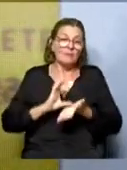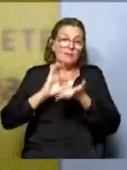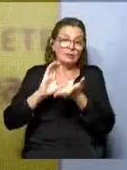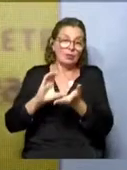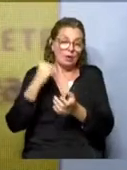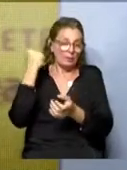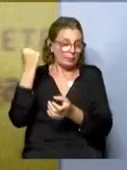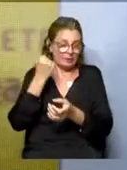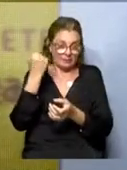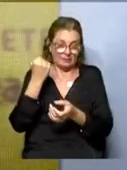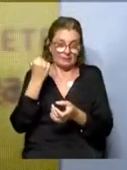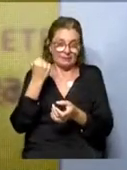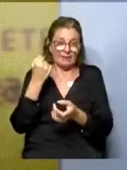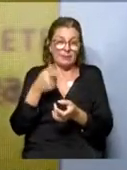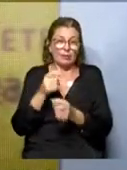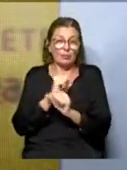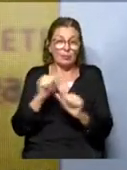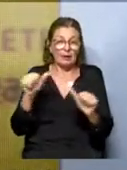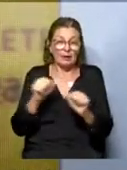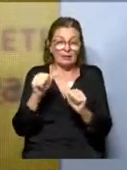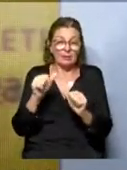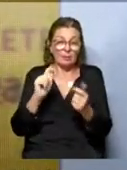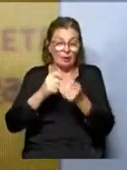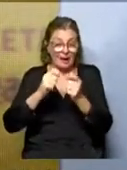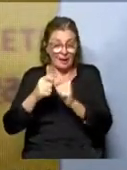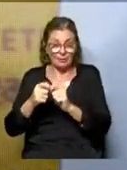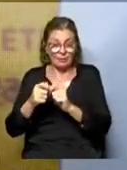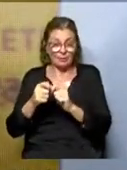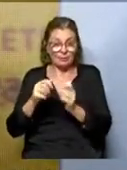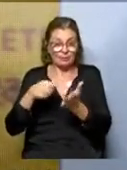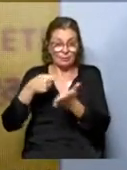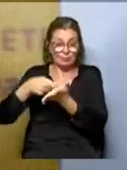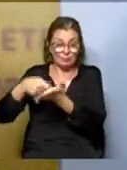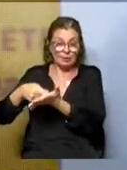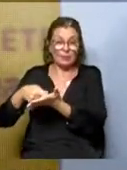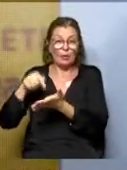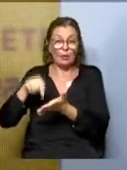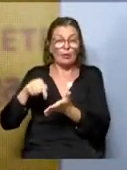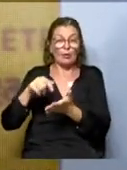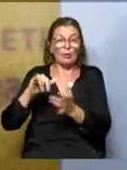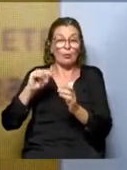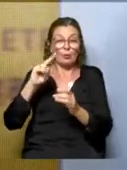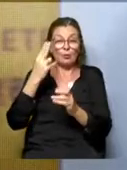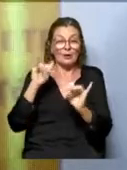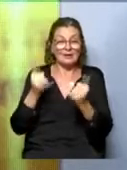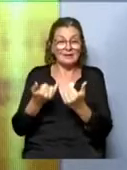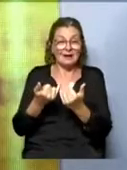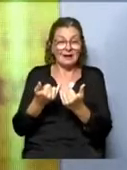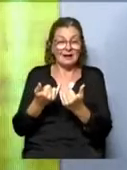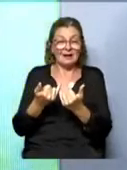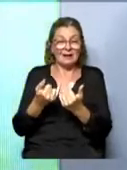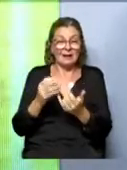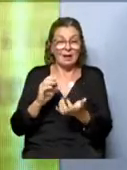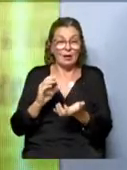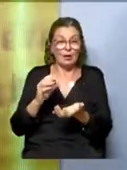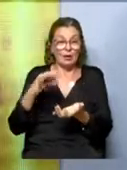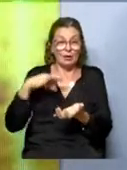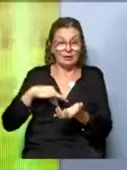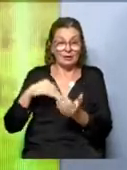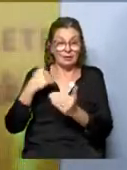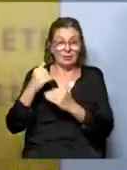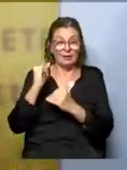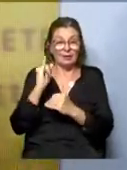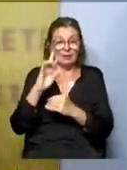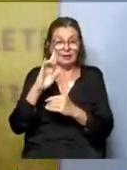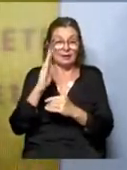sustantiva. Eso se puede hacer por medio de modificaciones en los sistemas tributarios que tenemos hoy. Uruguay ya tiene un sistema de imposición a los ingresos que es progresivo. El